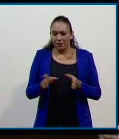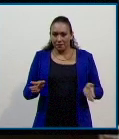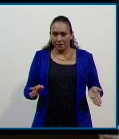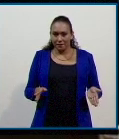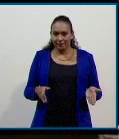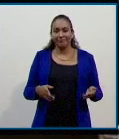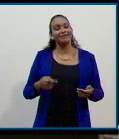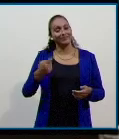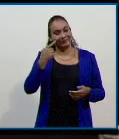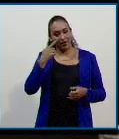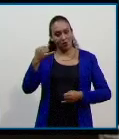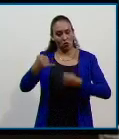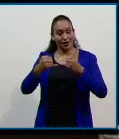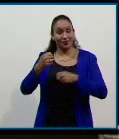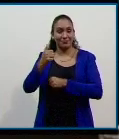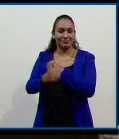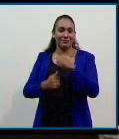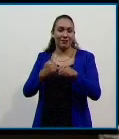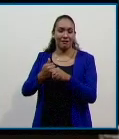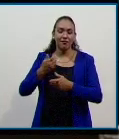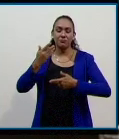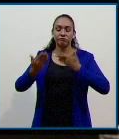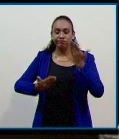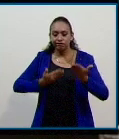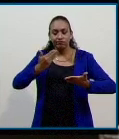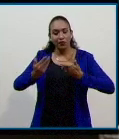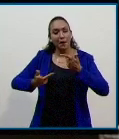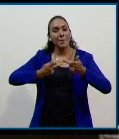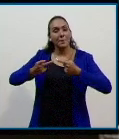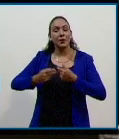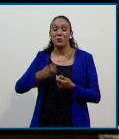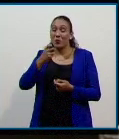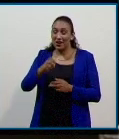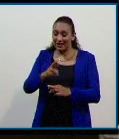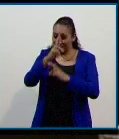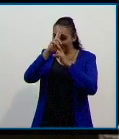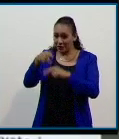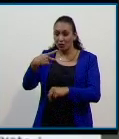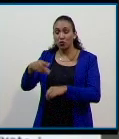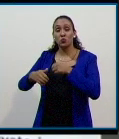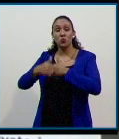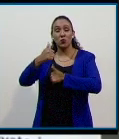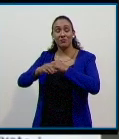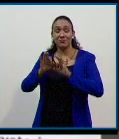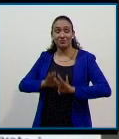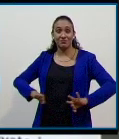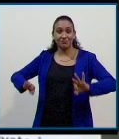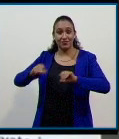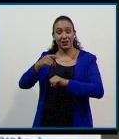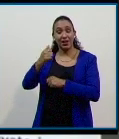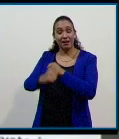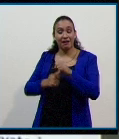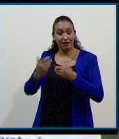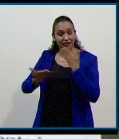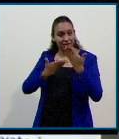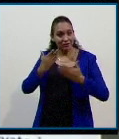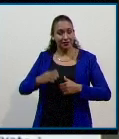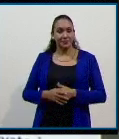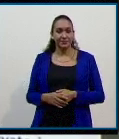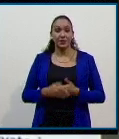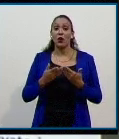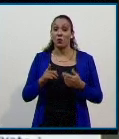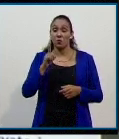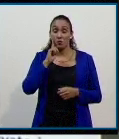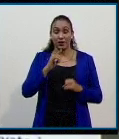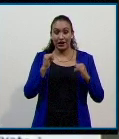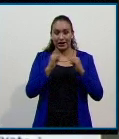es la capacitación constante y el respeto a la carrera judicial de manera prioritaria. La titular del Instituto Federal de Defensoría